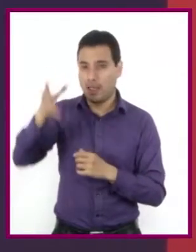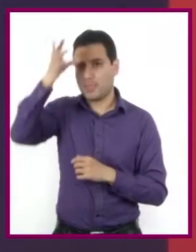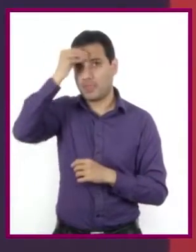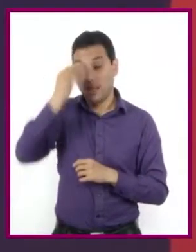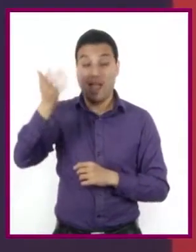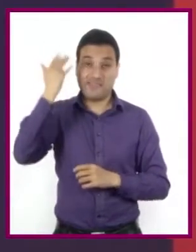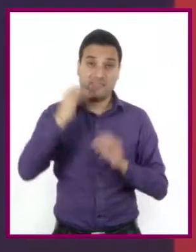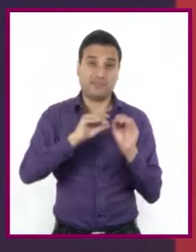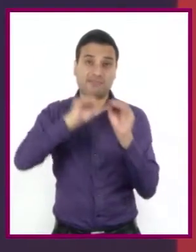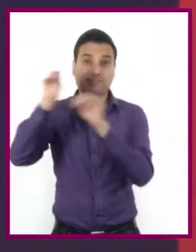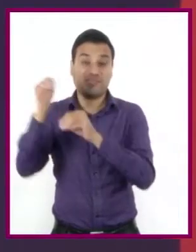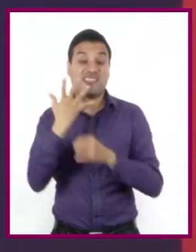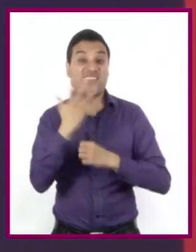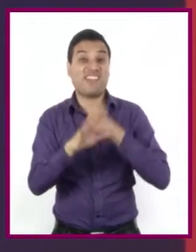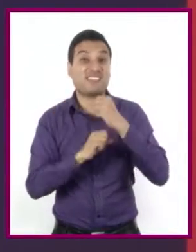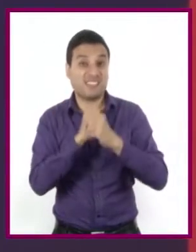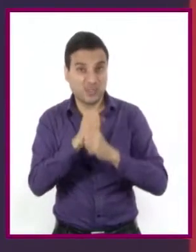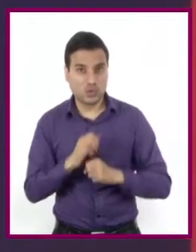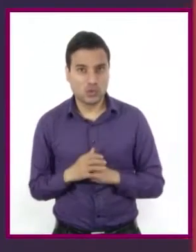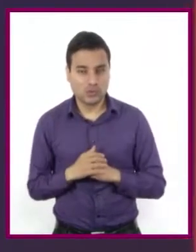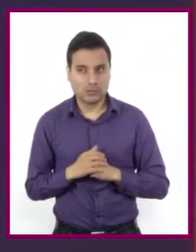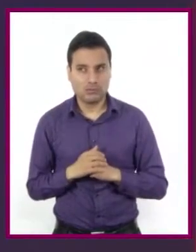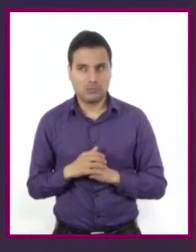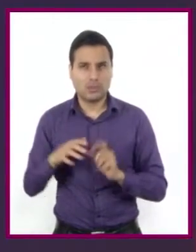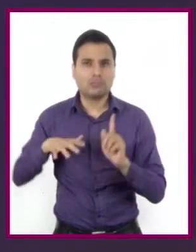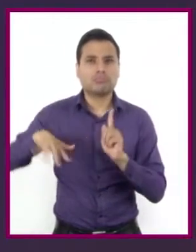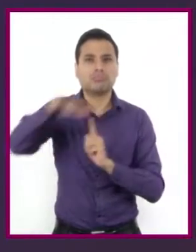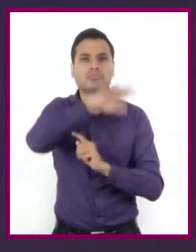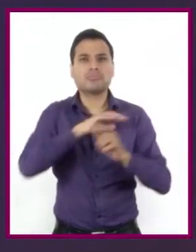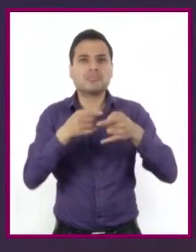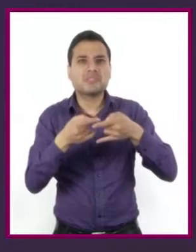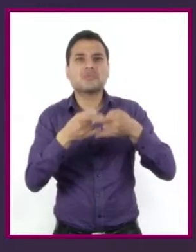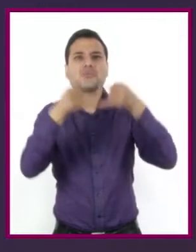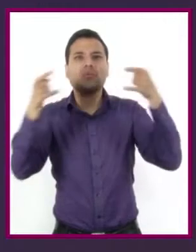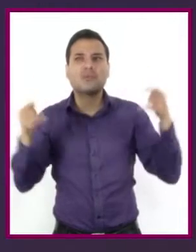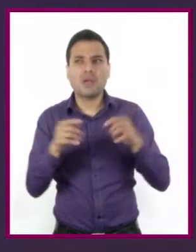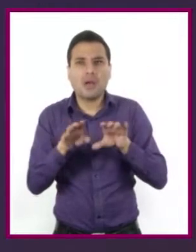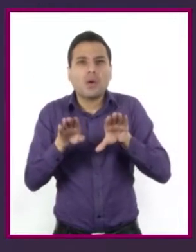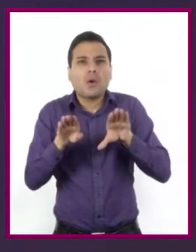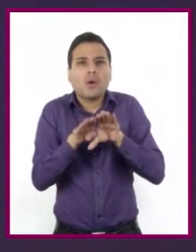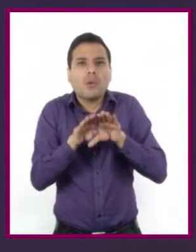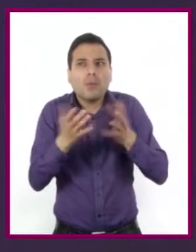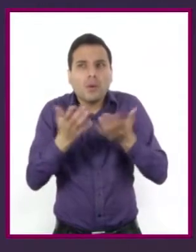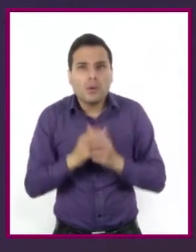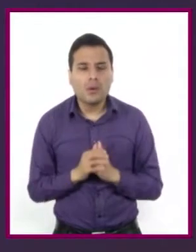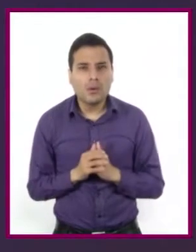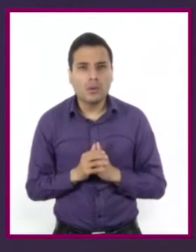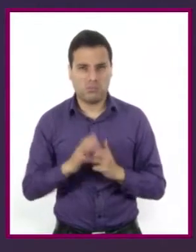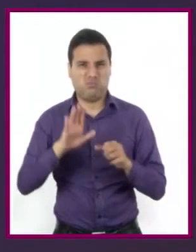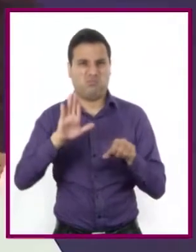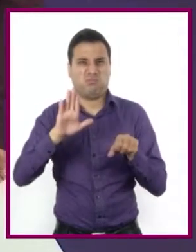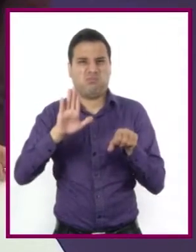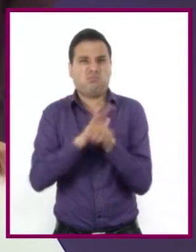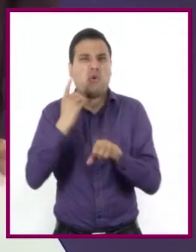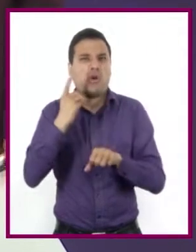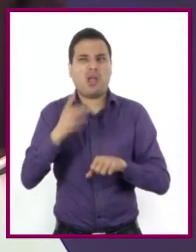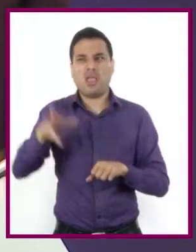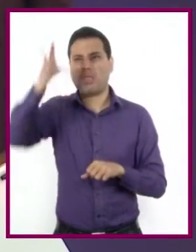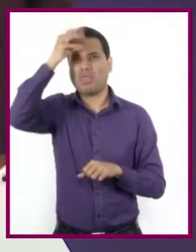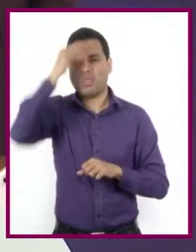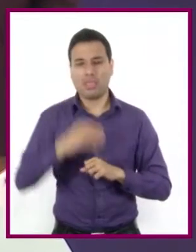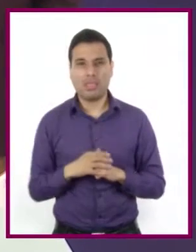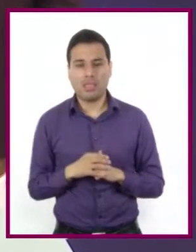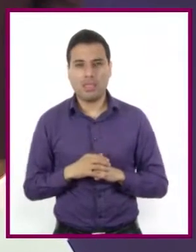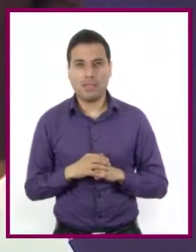10 años. Pero, ¿cuál fue el contexto histórico europeo que influyó en artistas de la época como él?